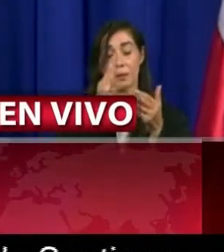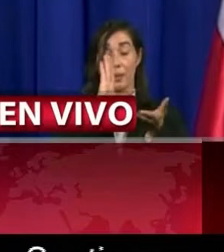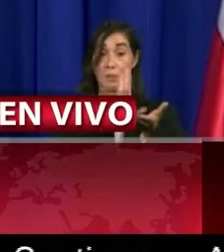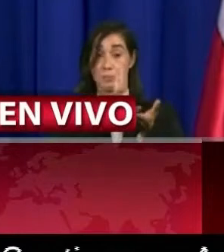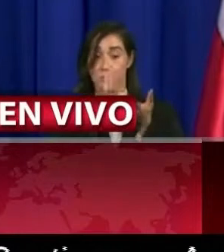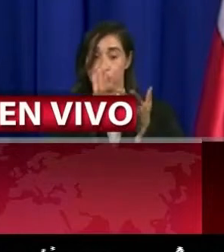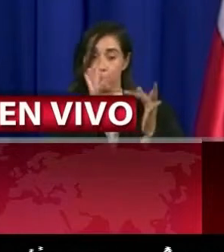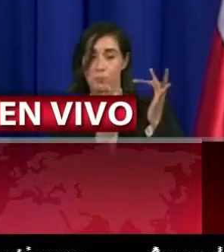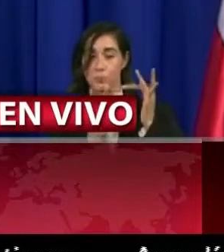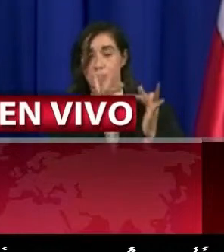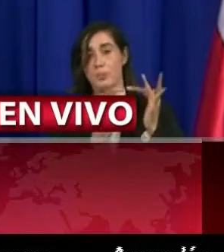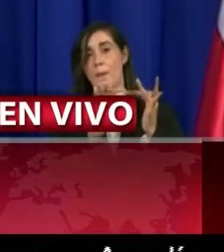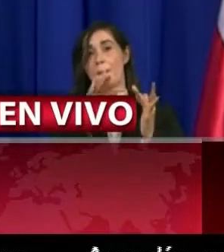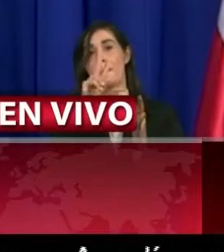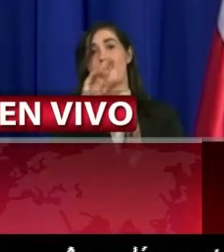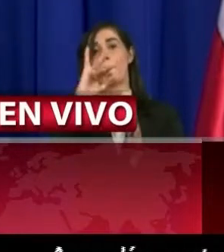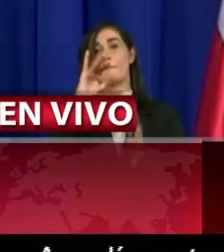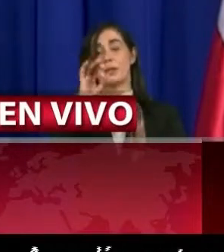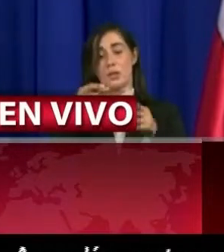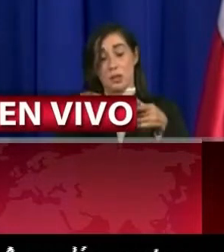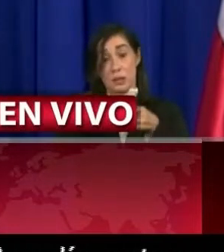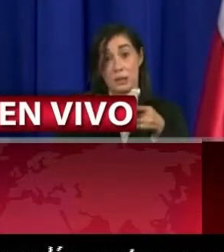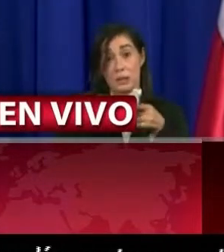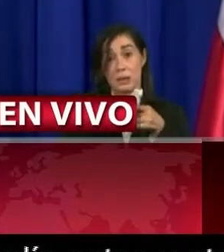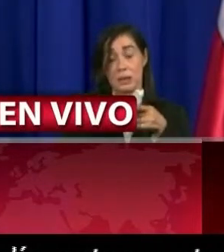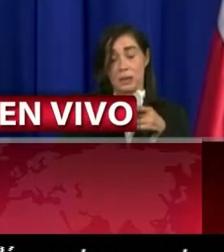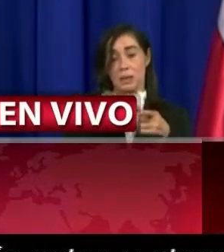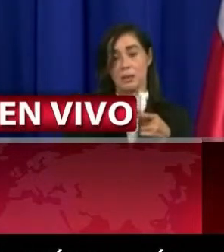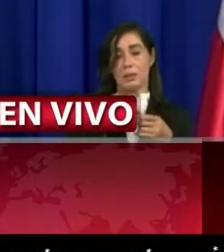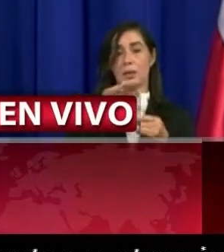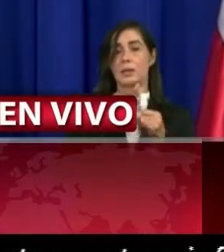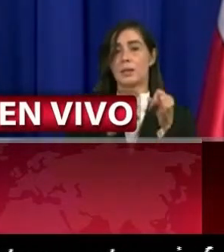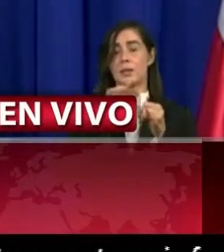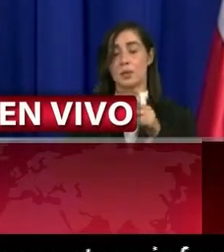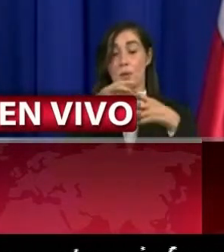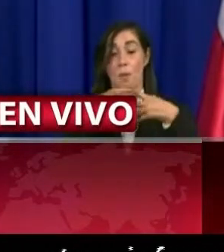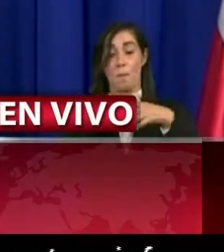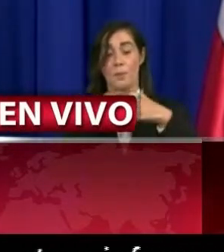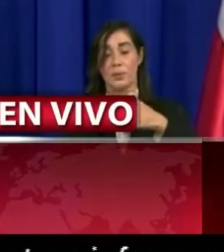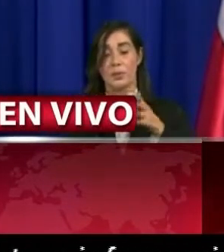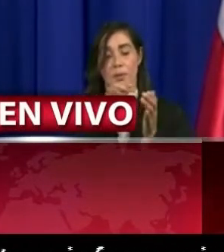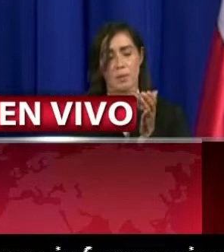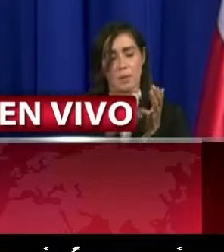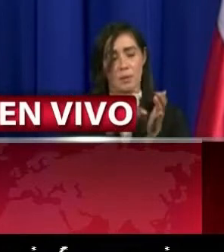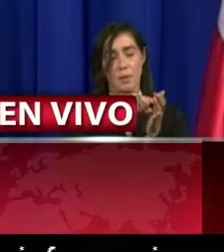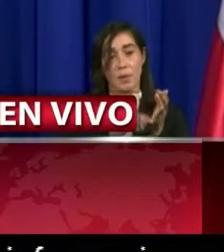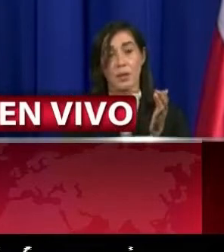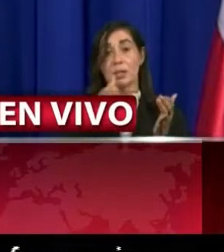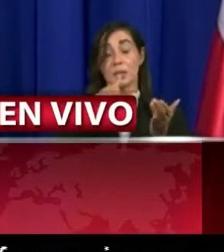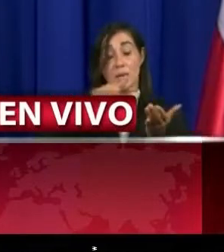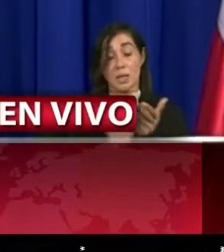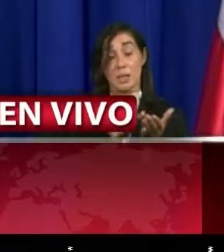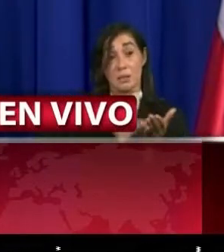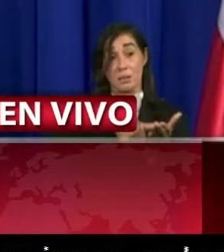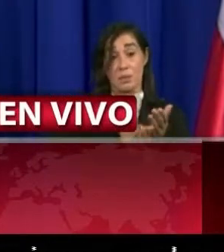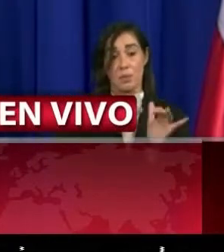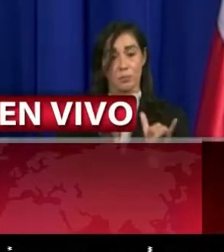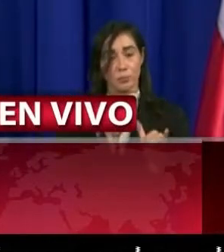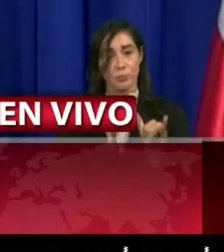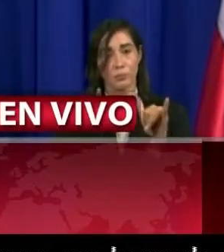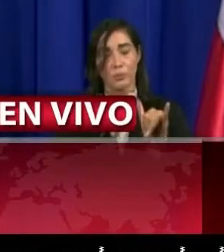de CardNet y de VisaNet. Empresas estas que están procesando las tarjetas y las cédulas en los